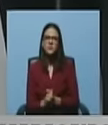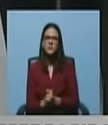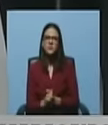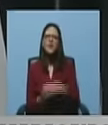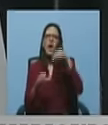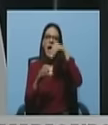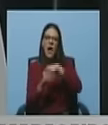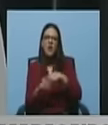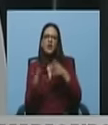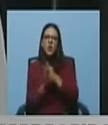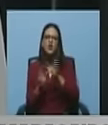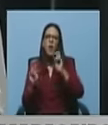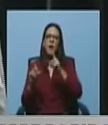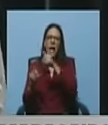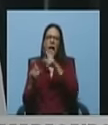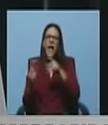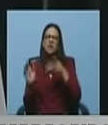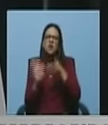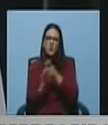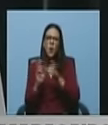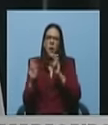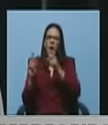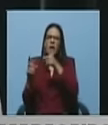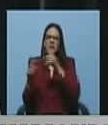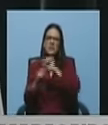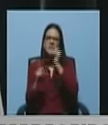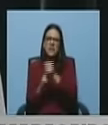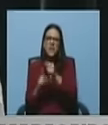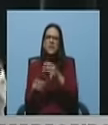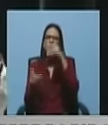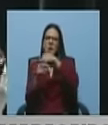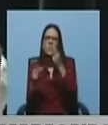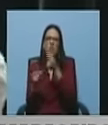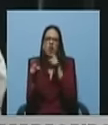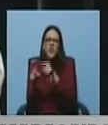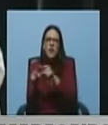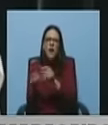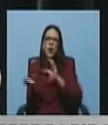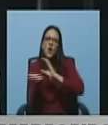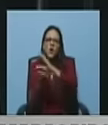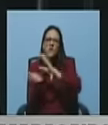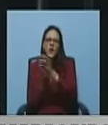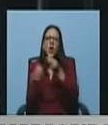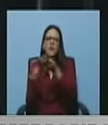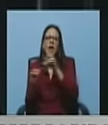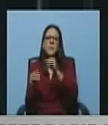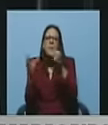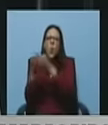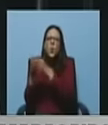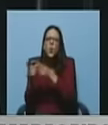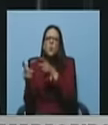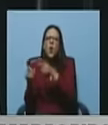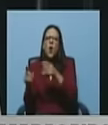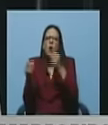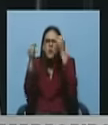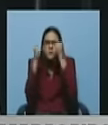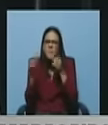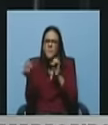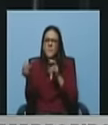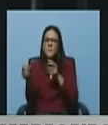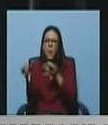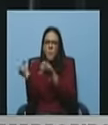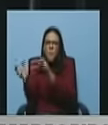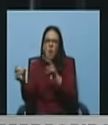dentro de esta trama, aparte de ese dinero, era financiaban a los comanditos, si dentro de